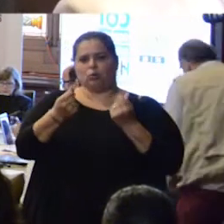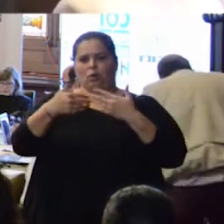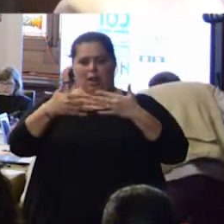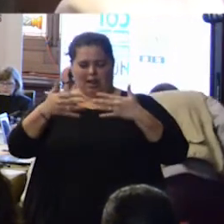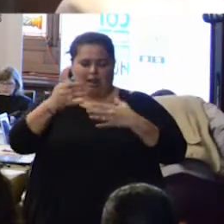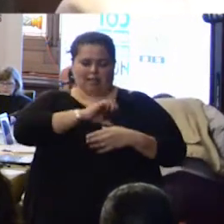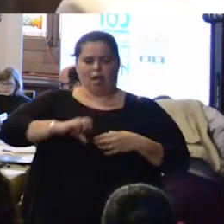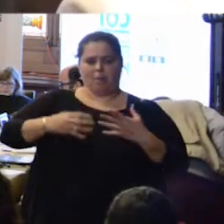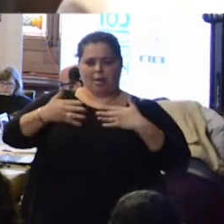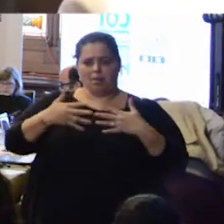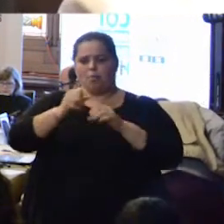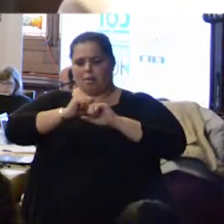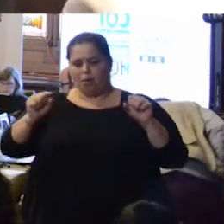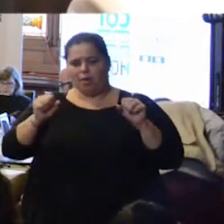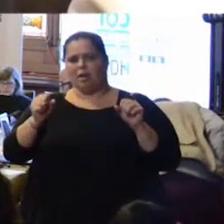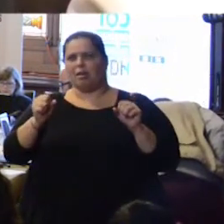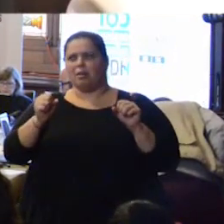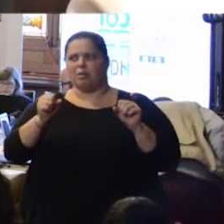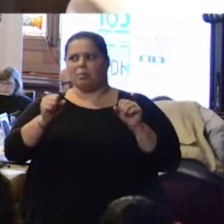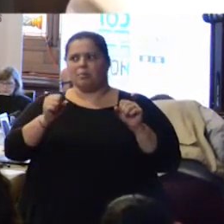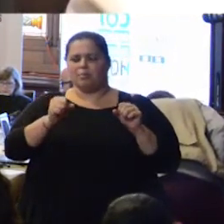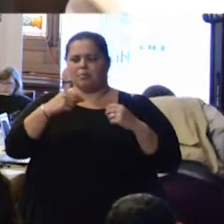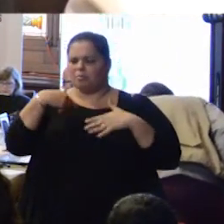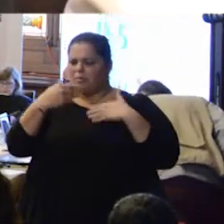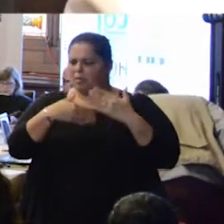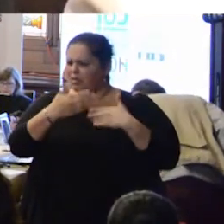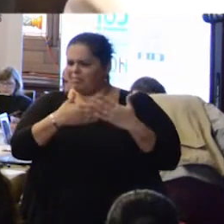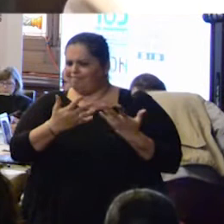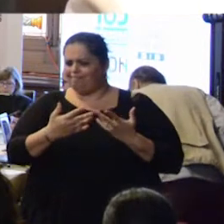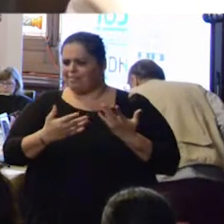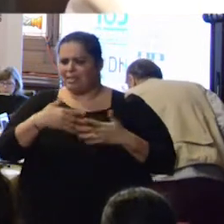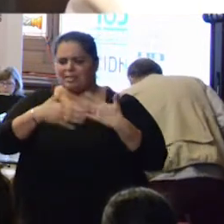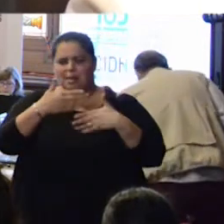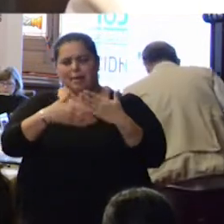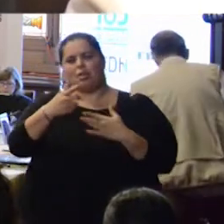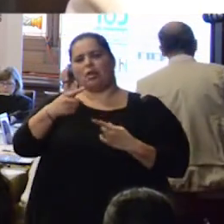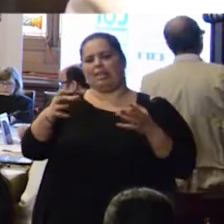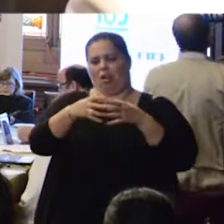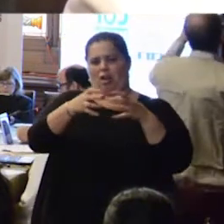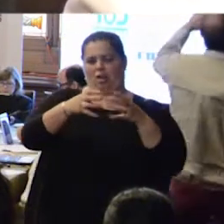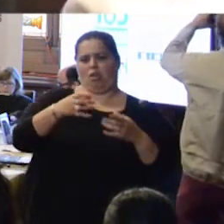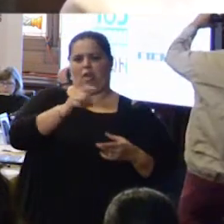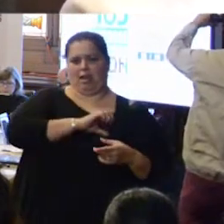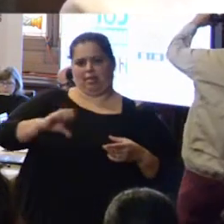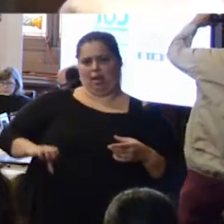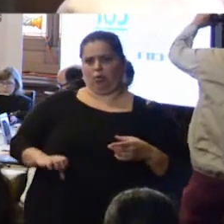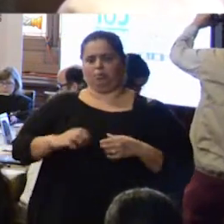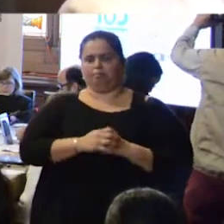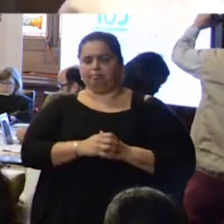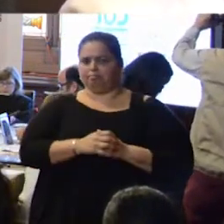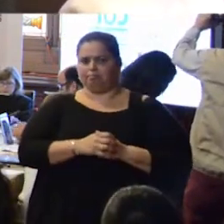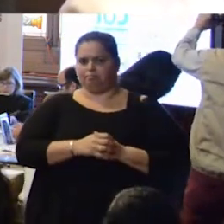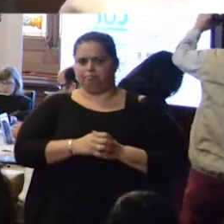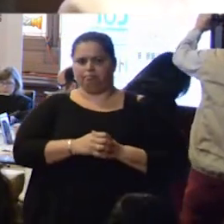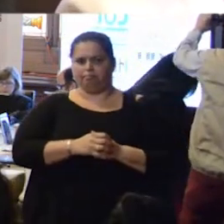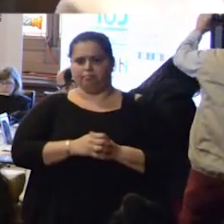las condiciones previas en que se encontraba el desempeño de ese órgano del Estado para procurar tutela judicial efectiva a los defensores de derechos humanos.